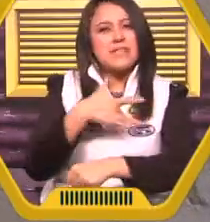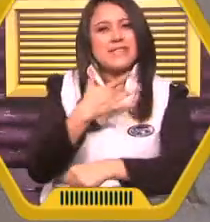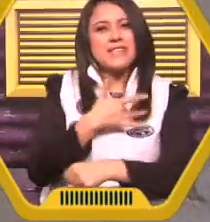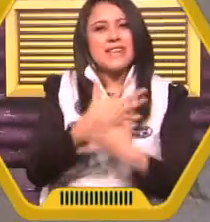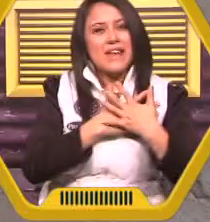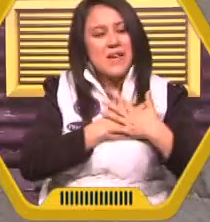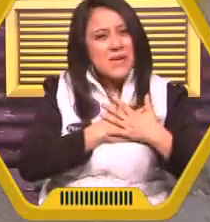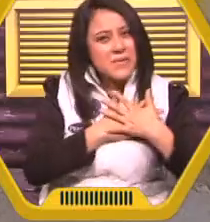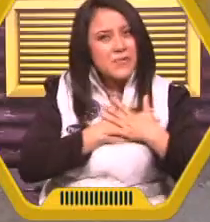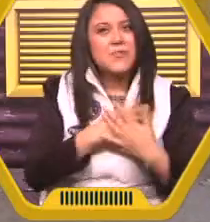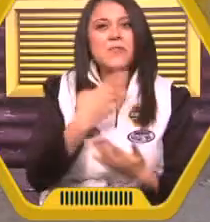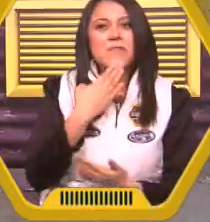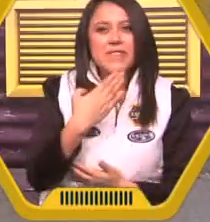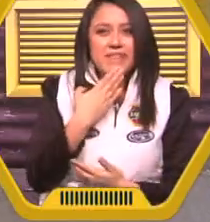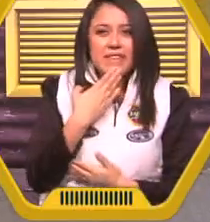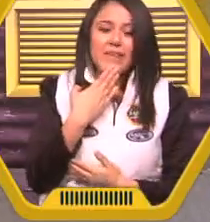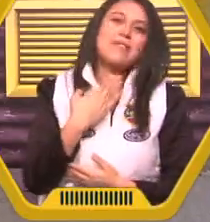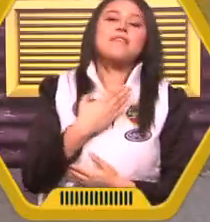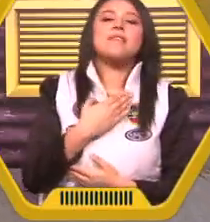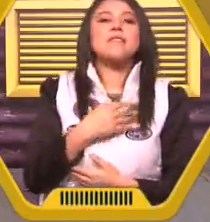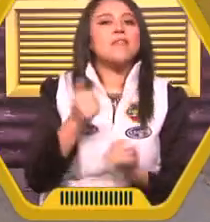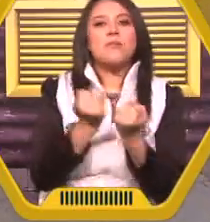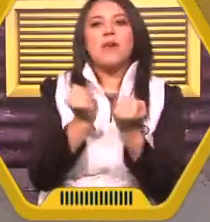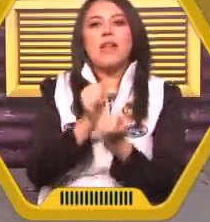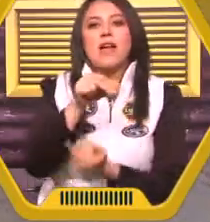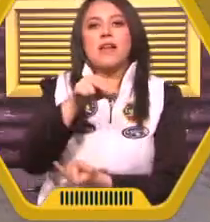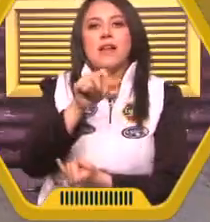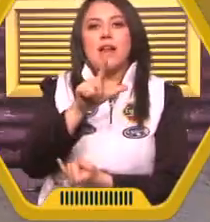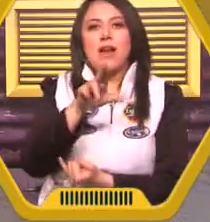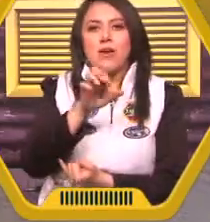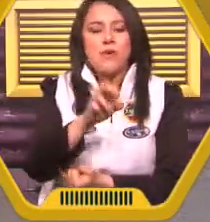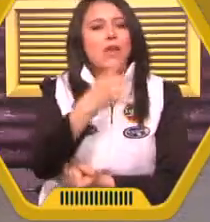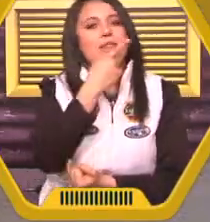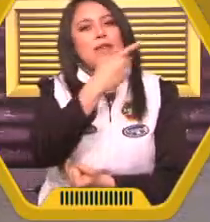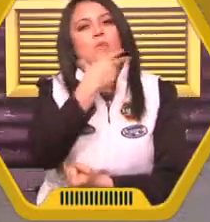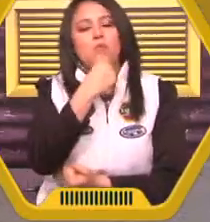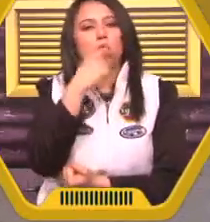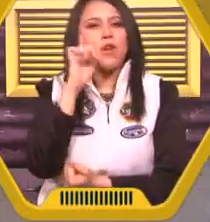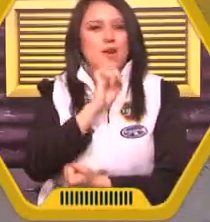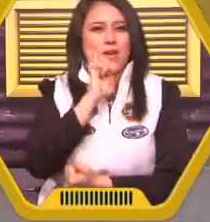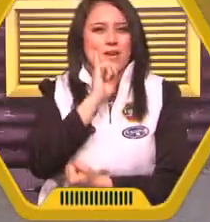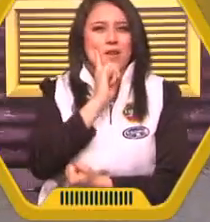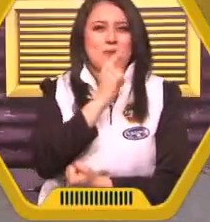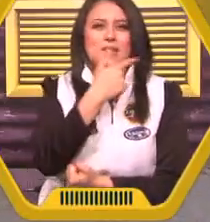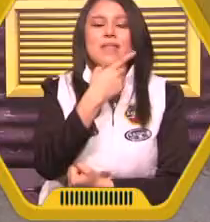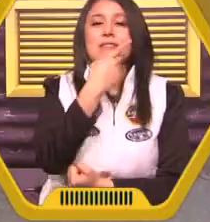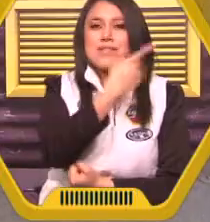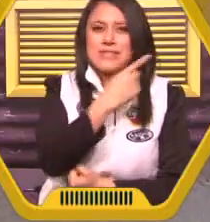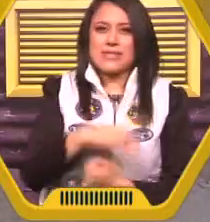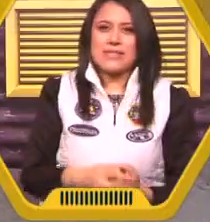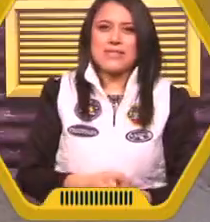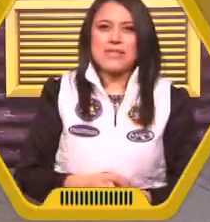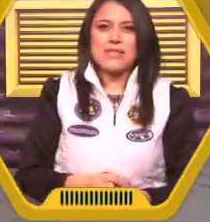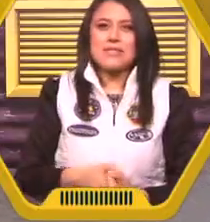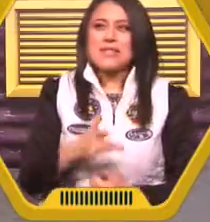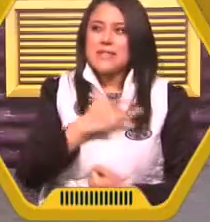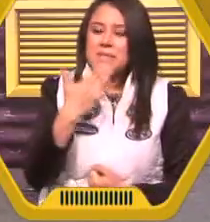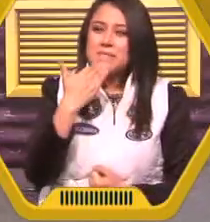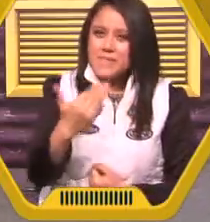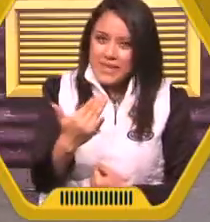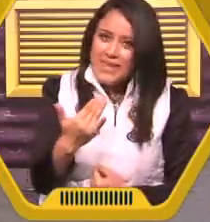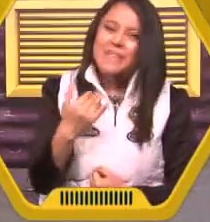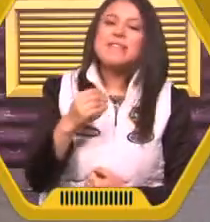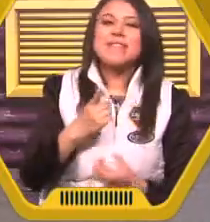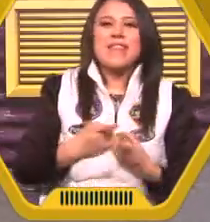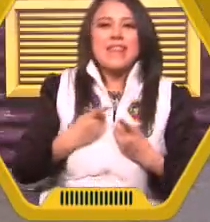muy dadoras y de verdad, como dice Ana Laura, la gente cuando es una reacción de causa y efecto, es un privilegio el